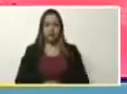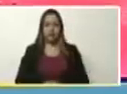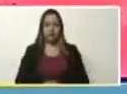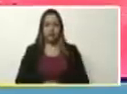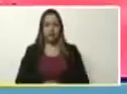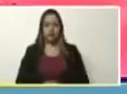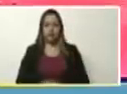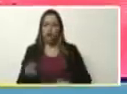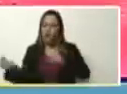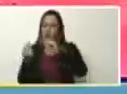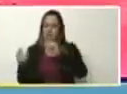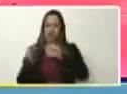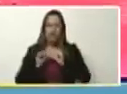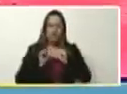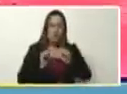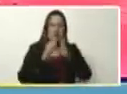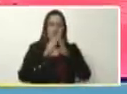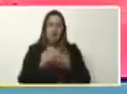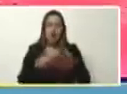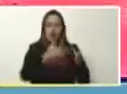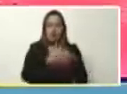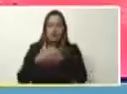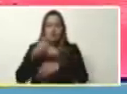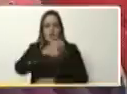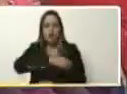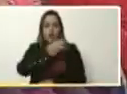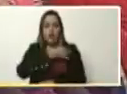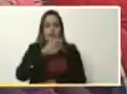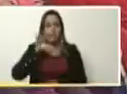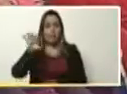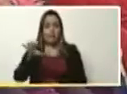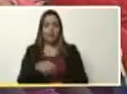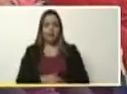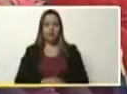Tengo un diálogo permanente con todos los sectores sociales del país,